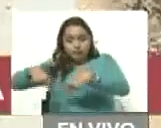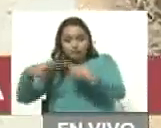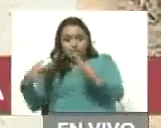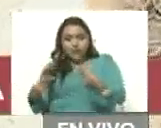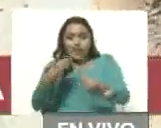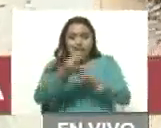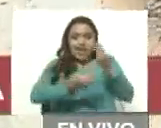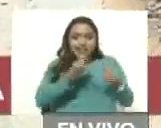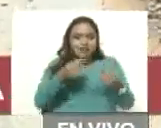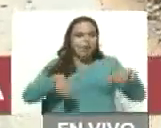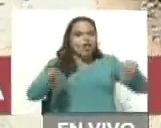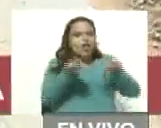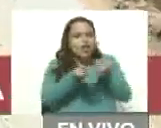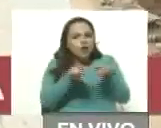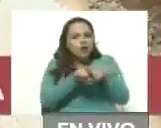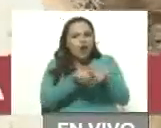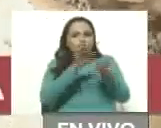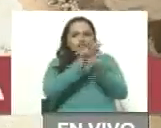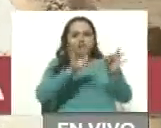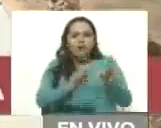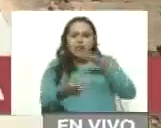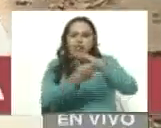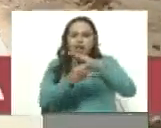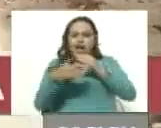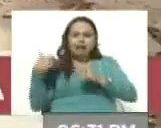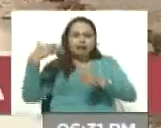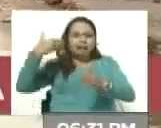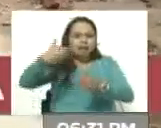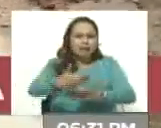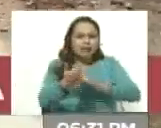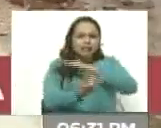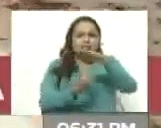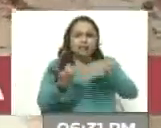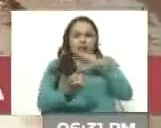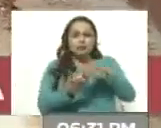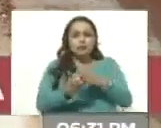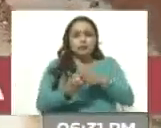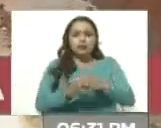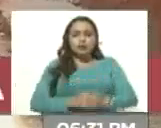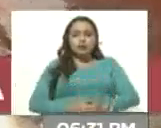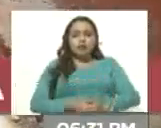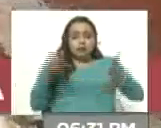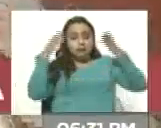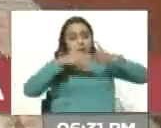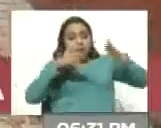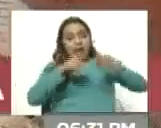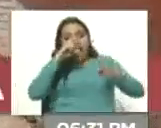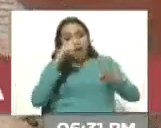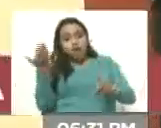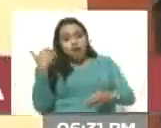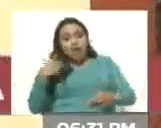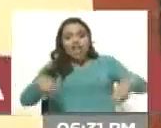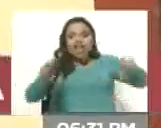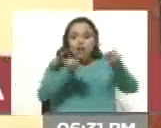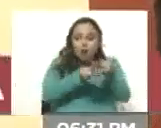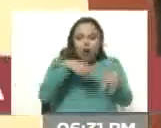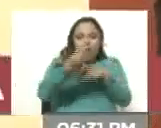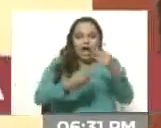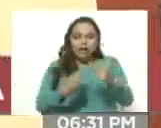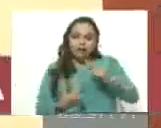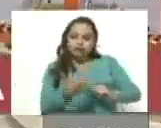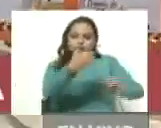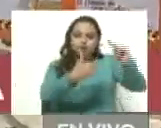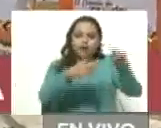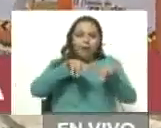hacemos siguiendo las tecnologías que nos da el instituto de patrimonio de la época para que esto se cumpla y se restaure tal cual como se